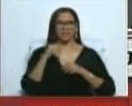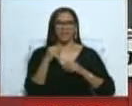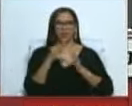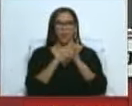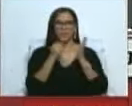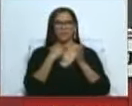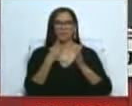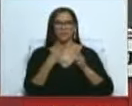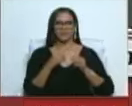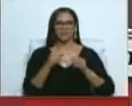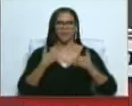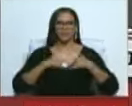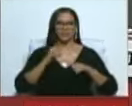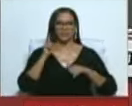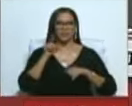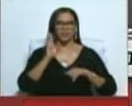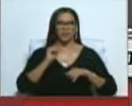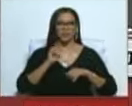David lo pusieron también a hablar.